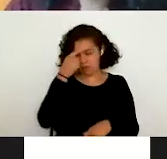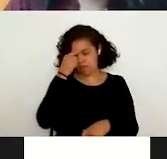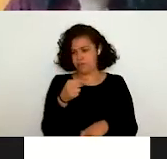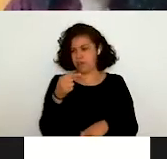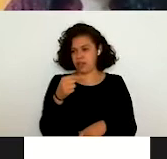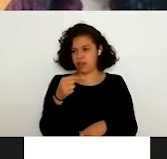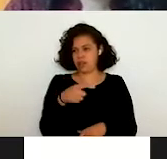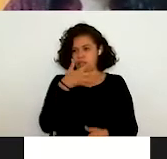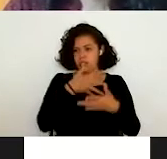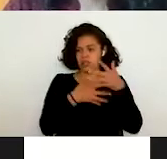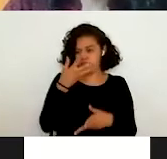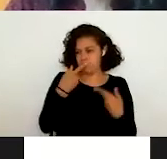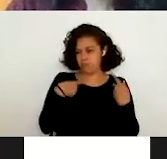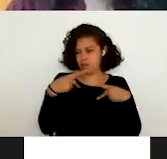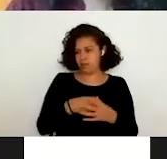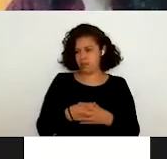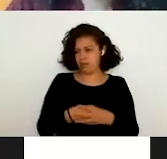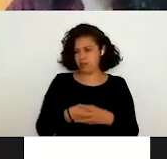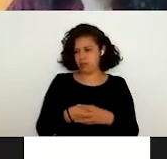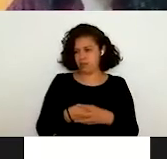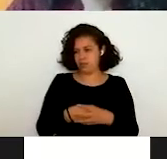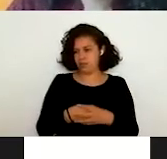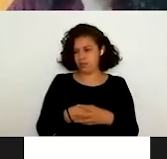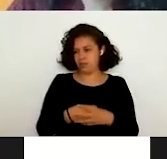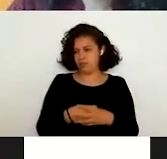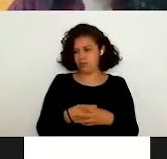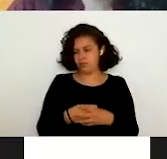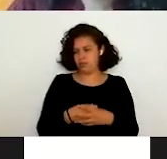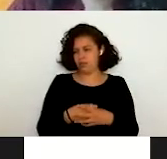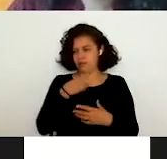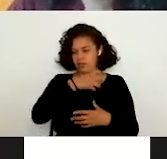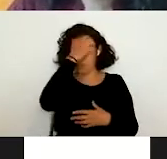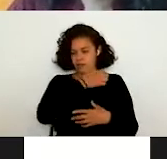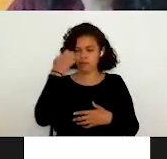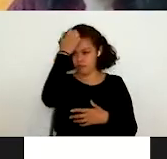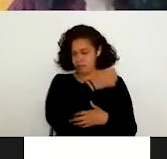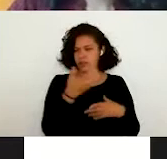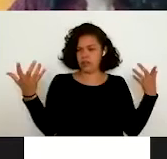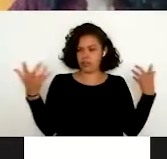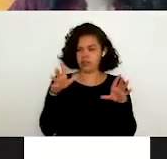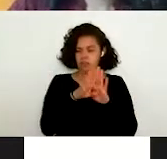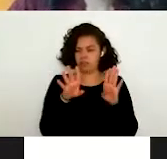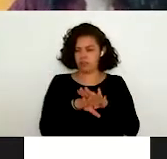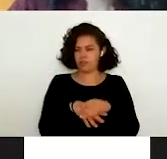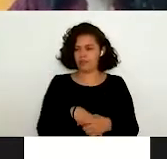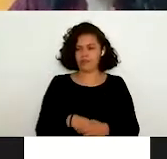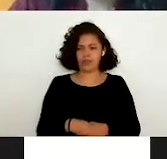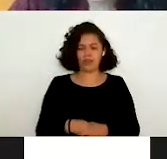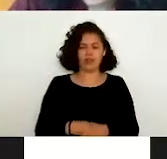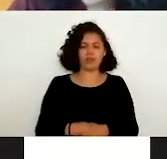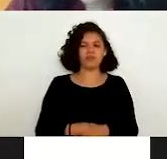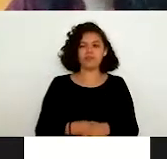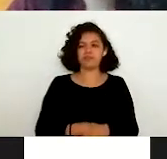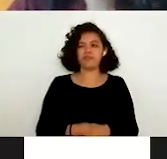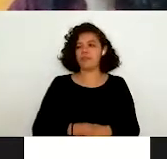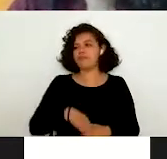15 personas, ¿no? Eso ya en el momento de la evaluación, ¿cómo lo evaluaría? Tengo que ver que